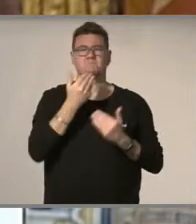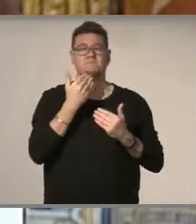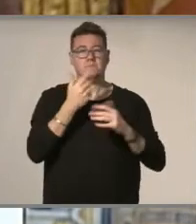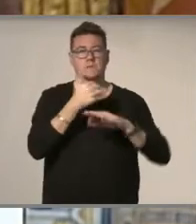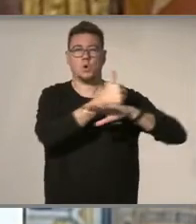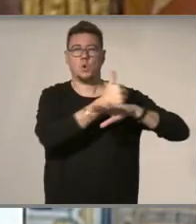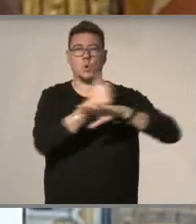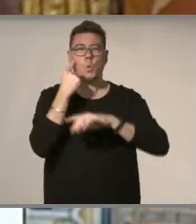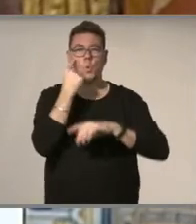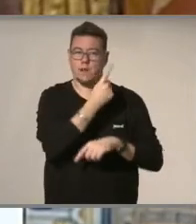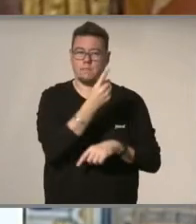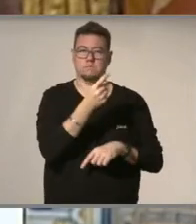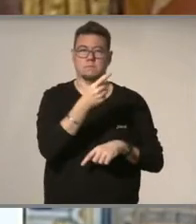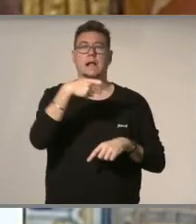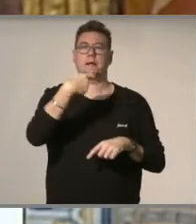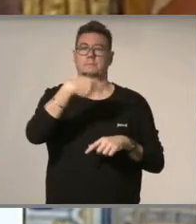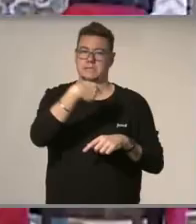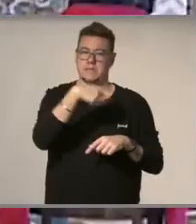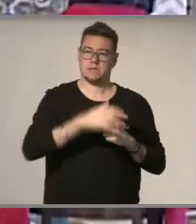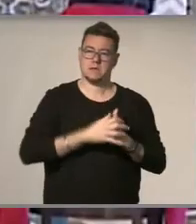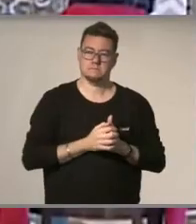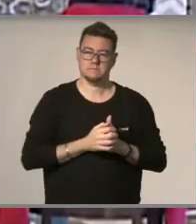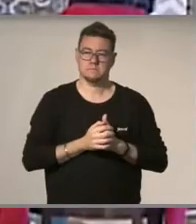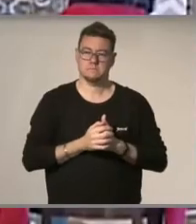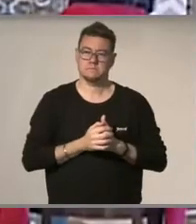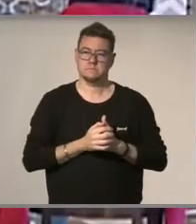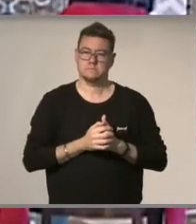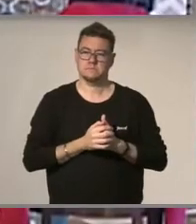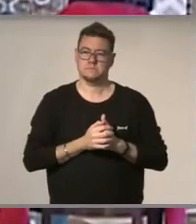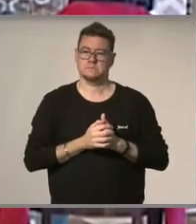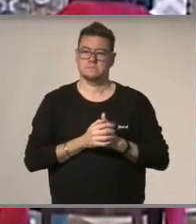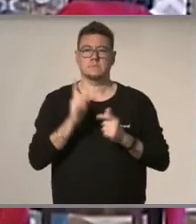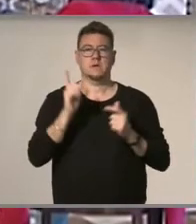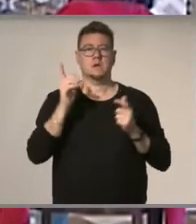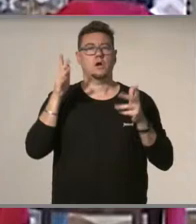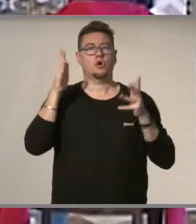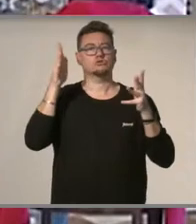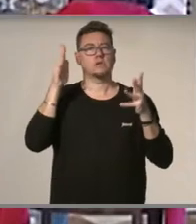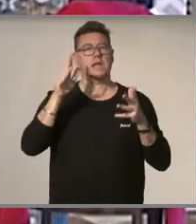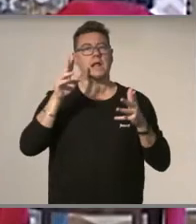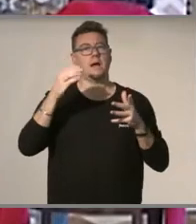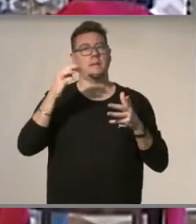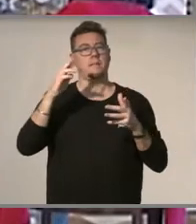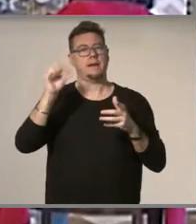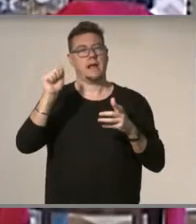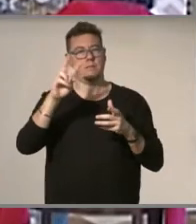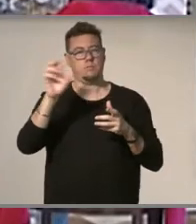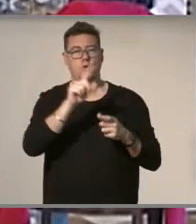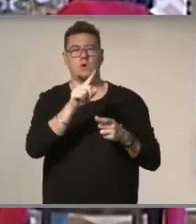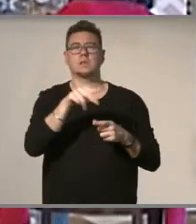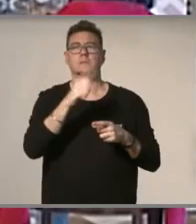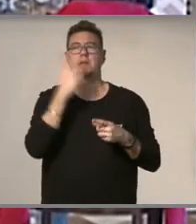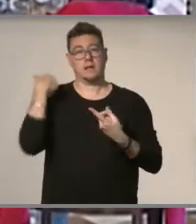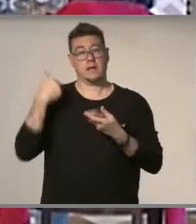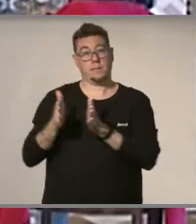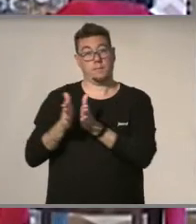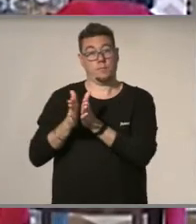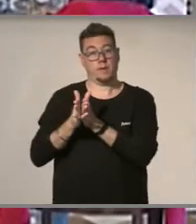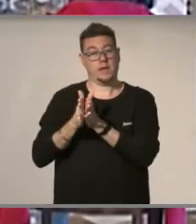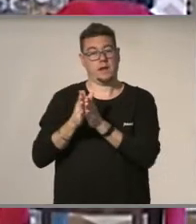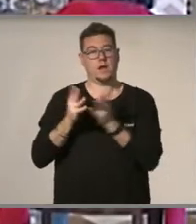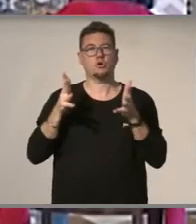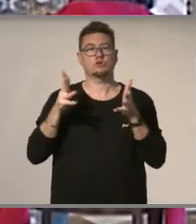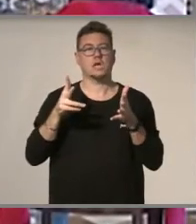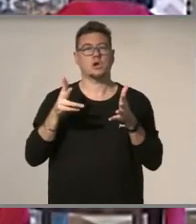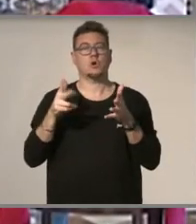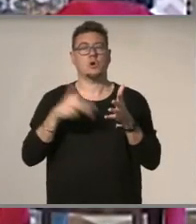jurado, al presidente, a la consellera Gabriela Bravo, que además fue compañera mía en el Consejo